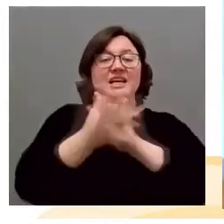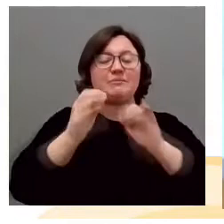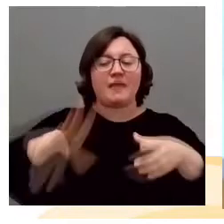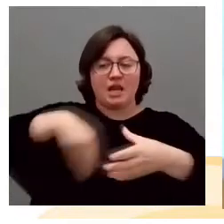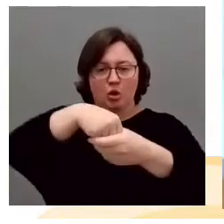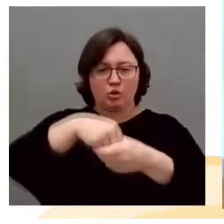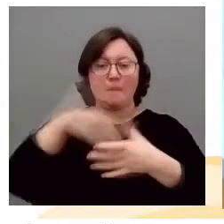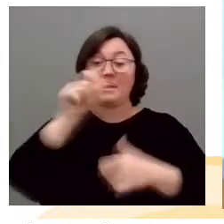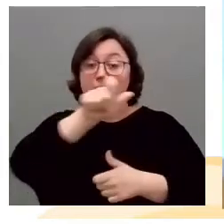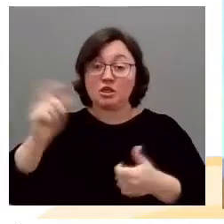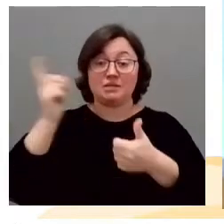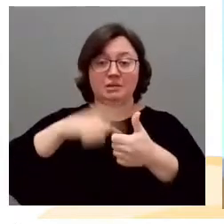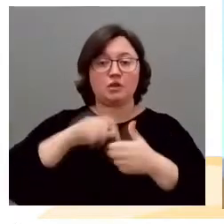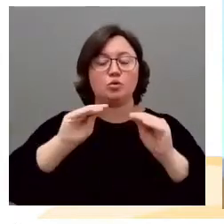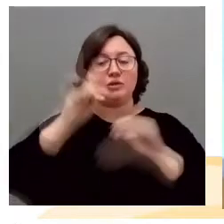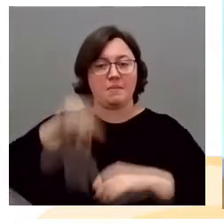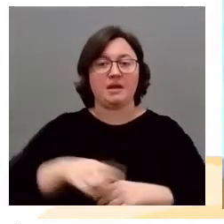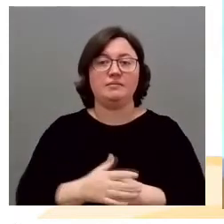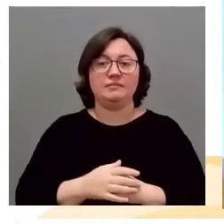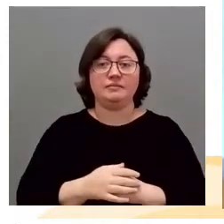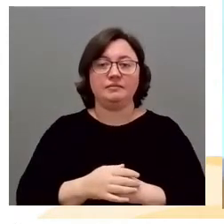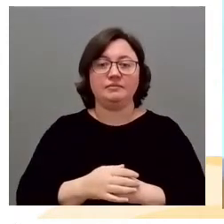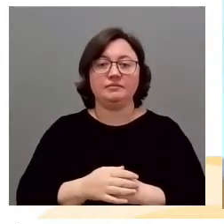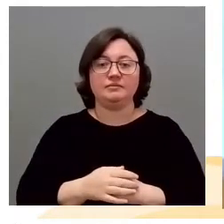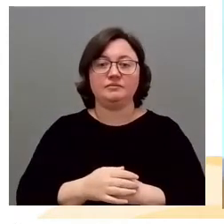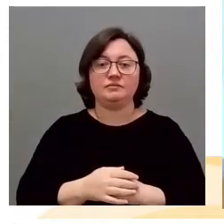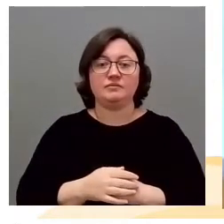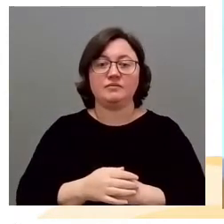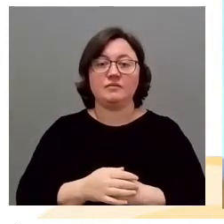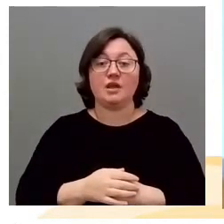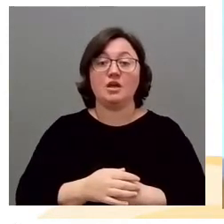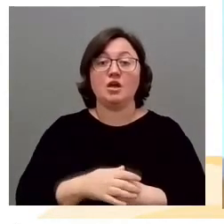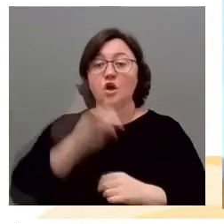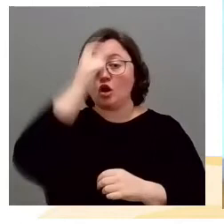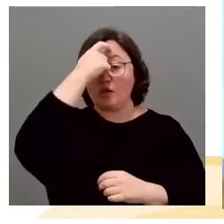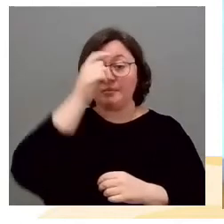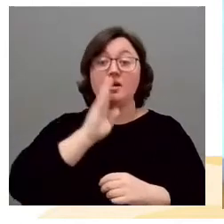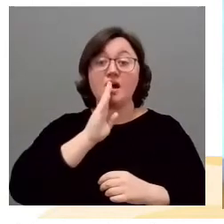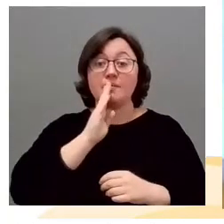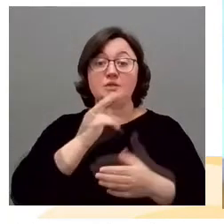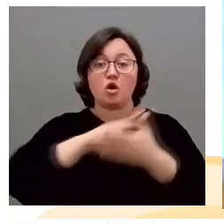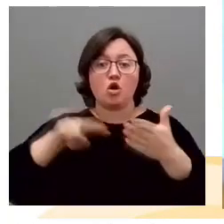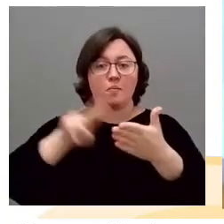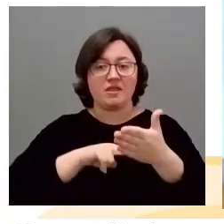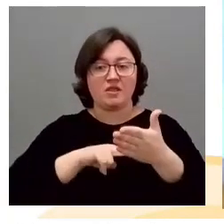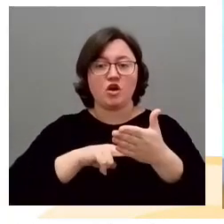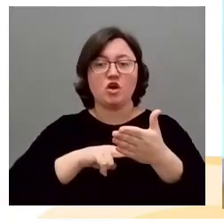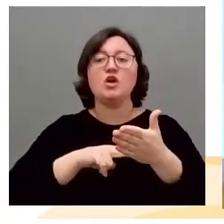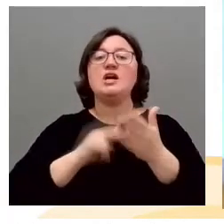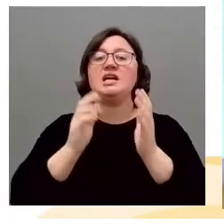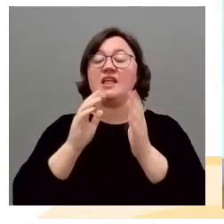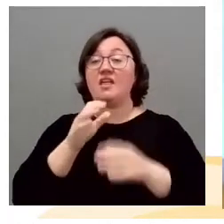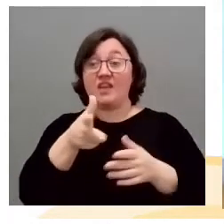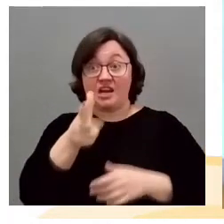cumplir los conceptos de la Convención de Derechos de las Personas con Discapacidad, avanzar hacia los objetivos